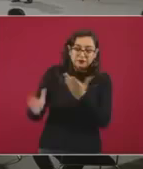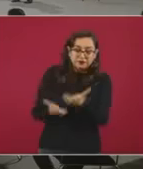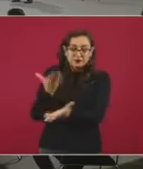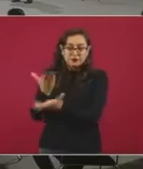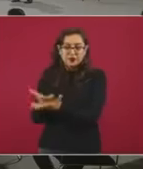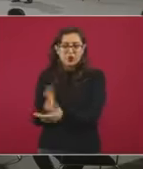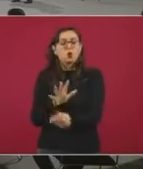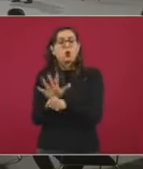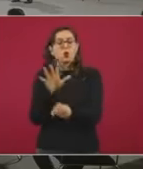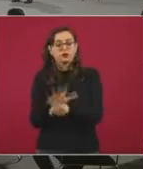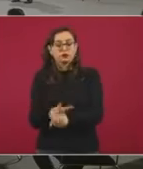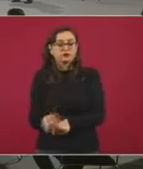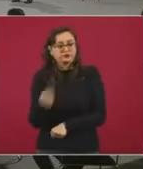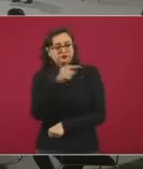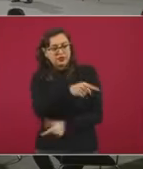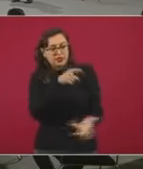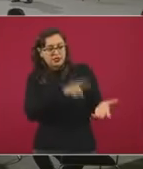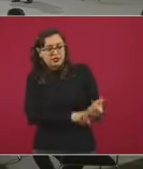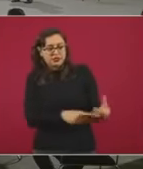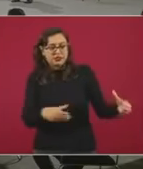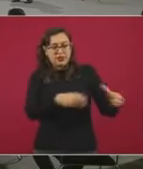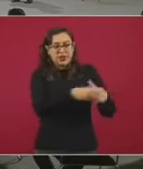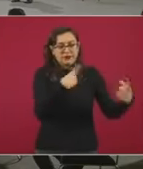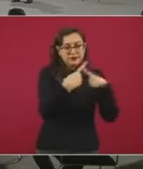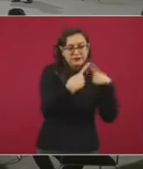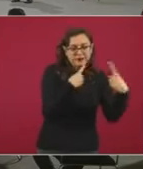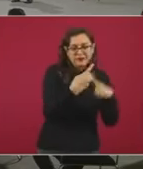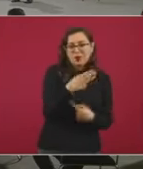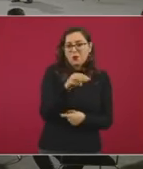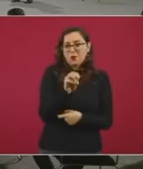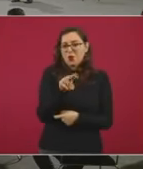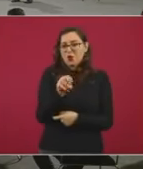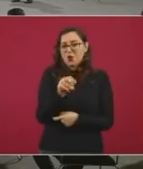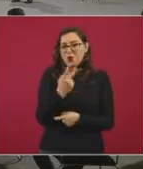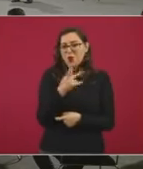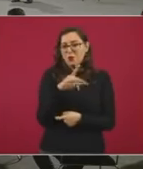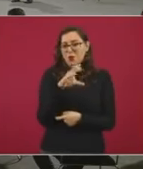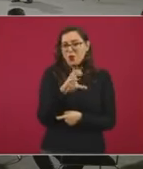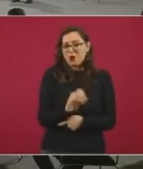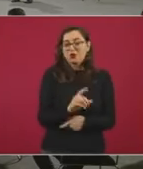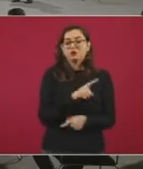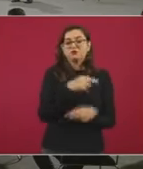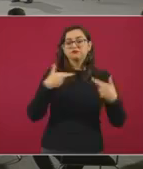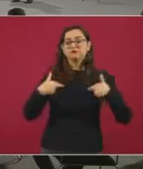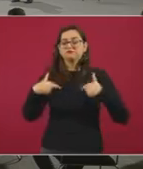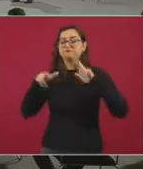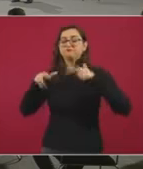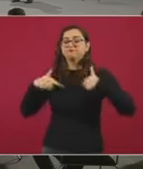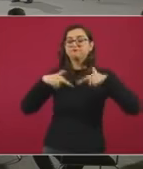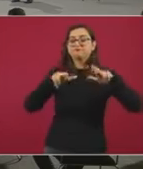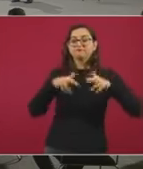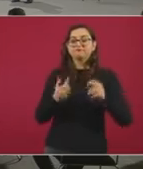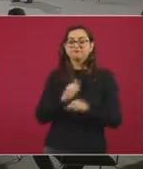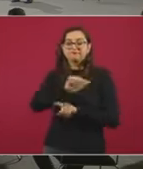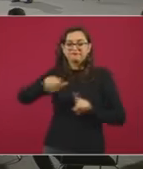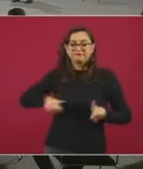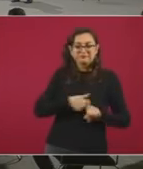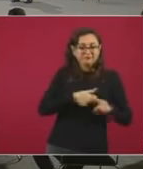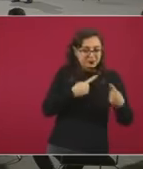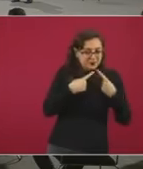esa denuncia? Pues que había una práctica monopólica en virtud que diversas empresas, por conducto de sus representantes legales o directivos, pues se